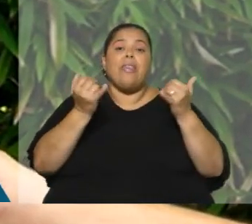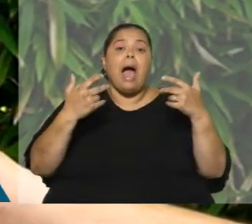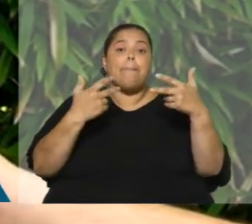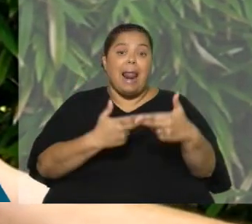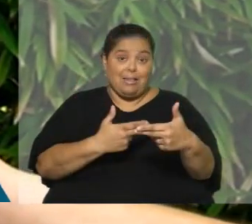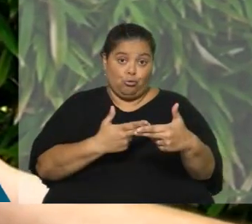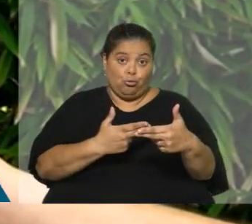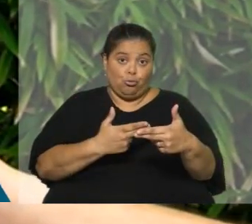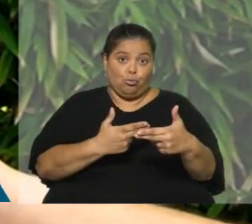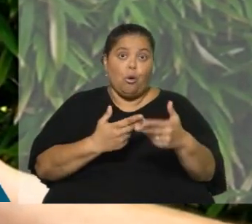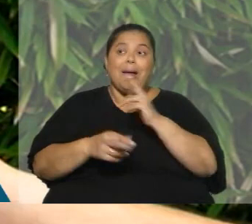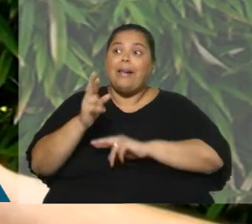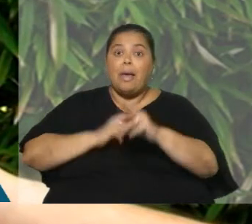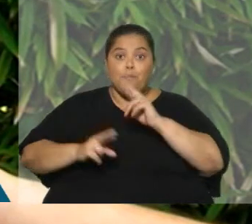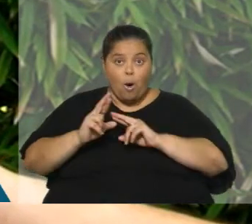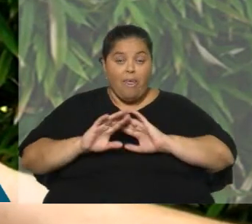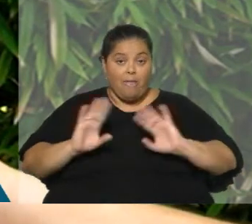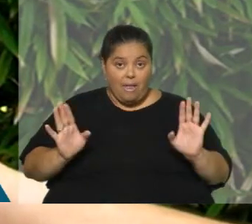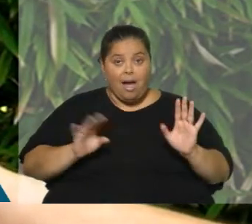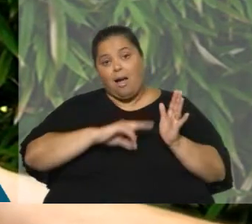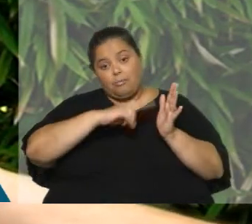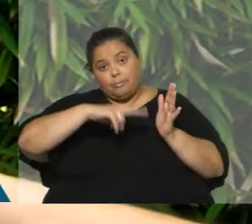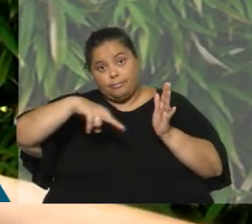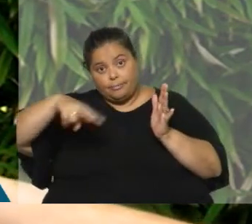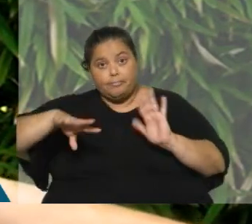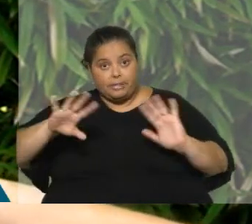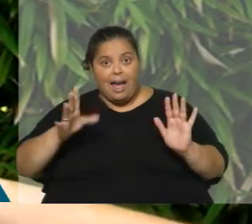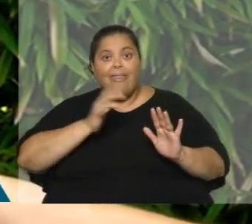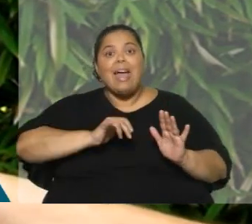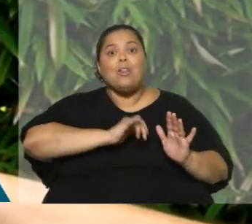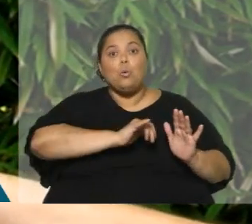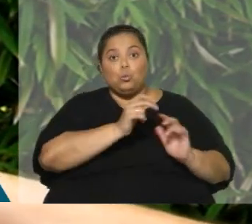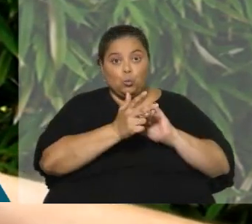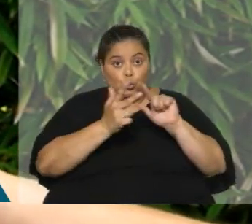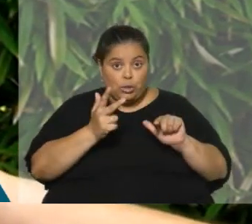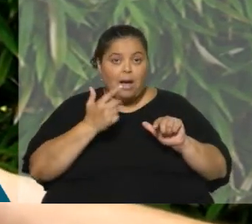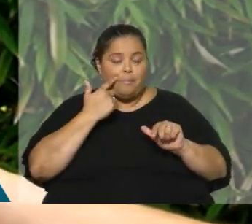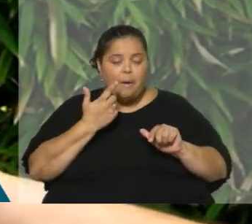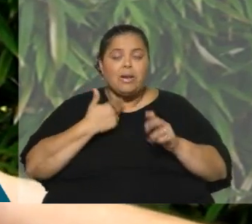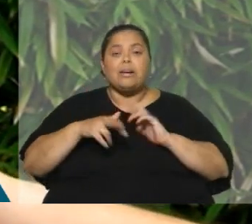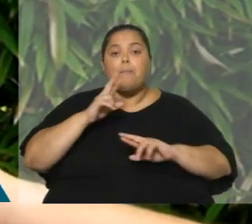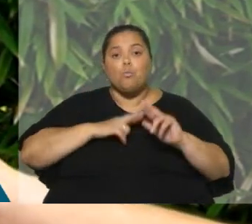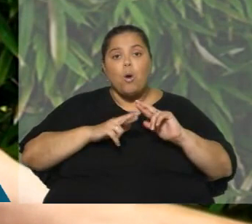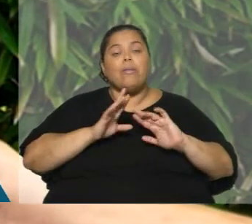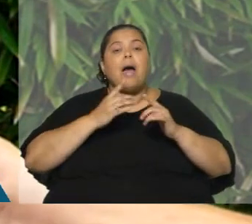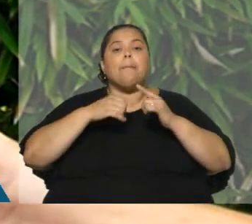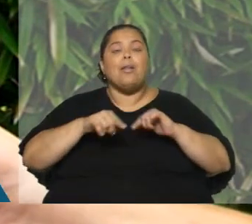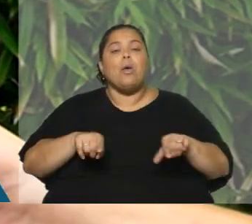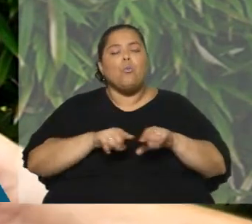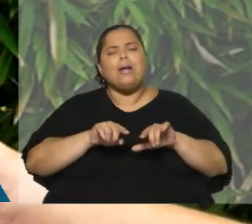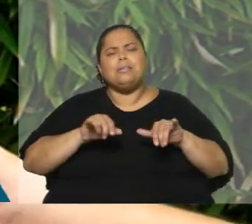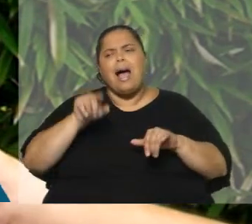que conteste las vistas que le dimos de las denuncias, sin perjuicio de todo lo que él hoy